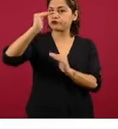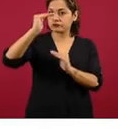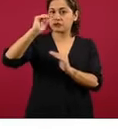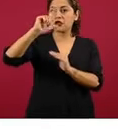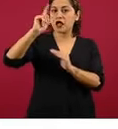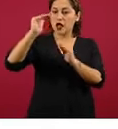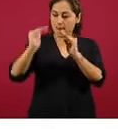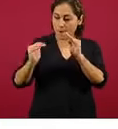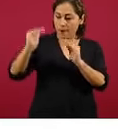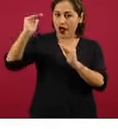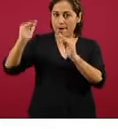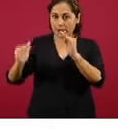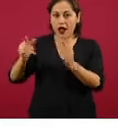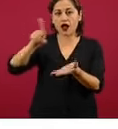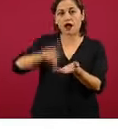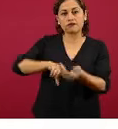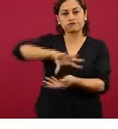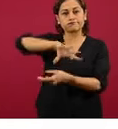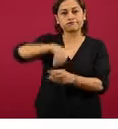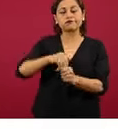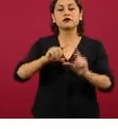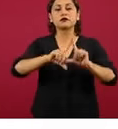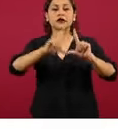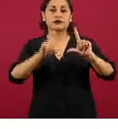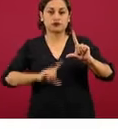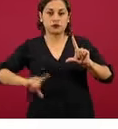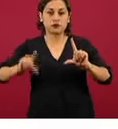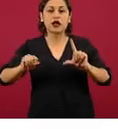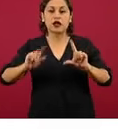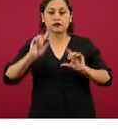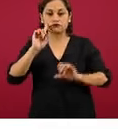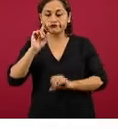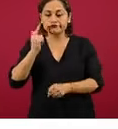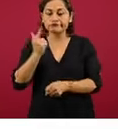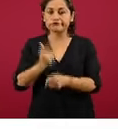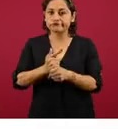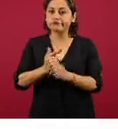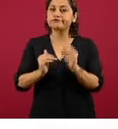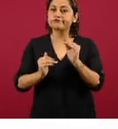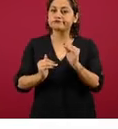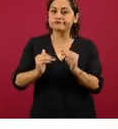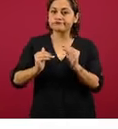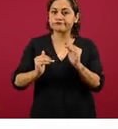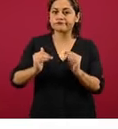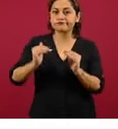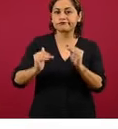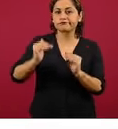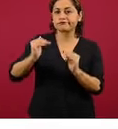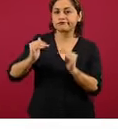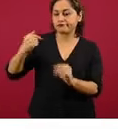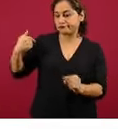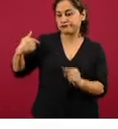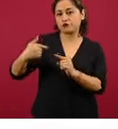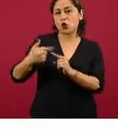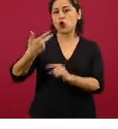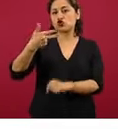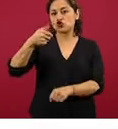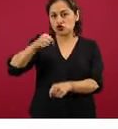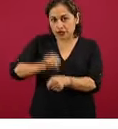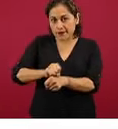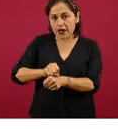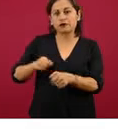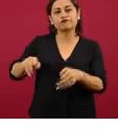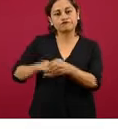a nivel nacional hemos tenido este incremento ya desde hace ya más de 8 semanas que a nivel nacional